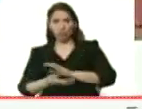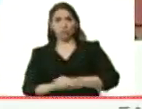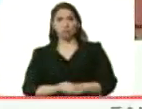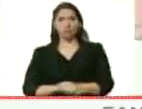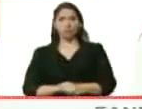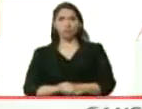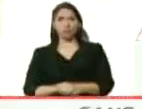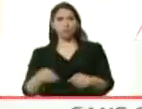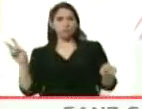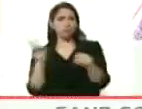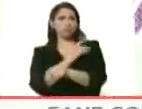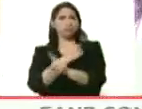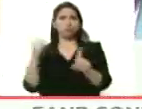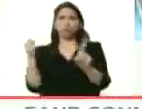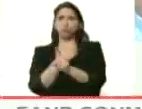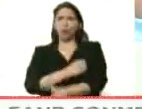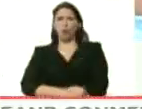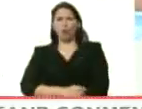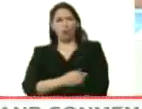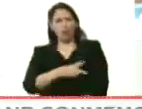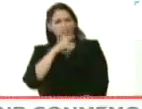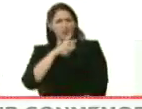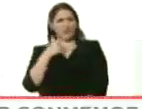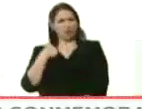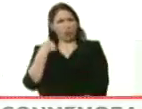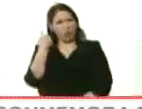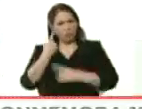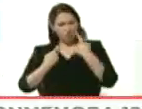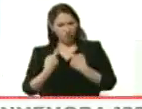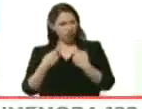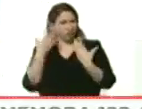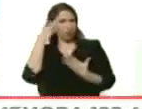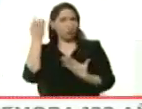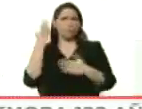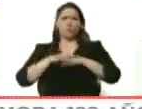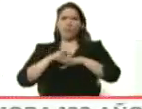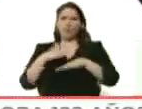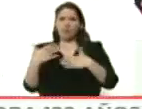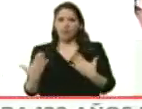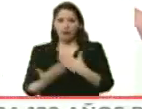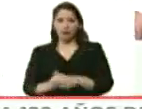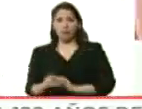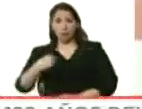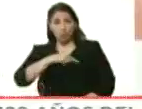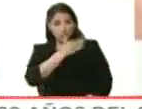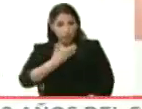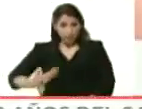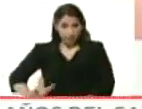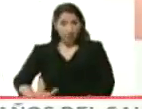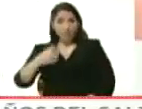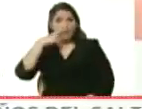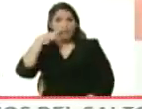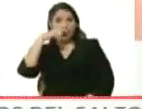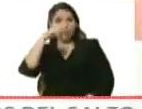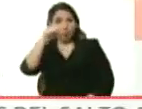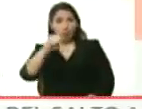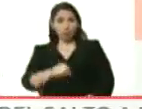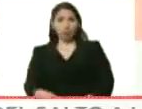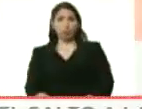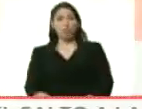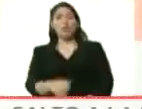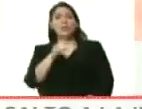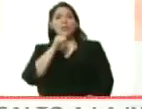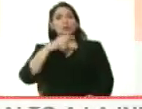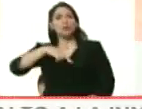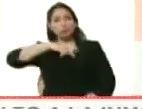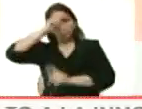una violencia tremenda que yo me preguntaba, se los digo, Dios mío, ¿qué va a pasar? Y nuestro presidente Nicolás Maduro Moros, a quien reconocemos